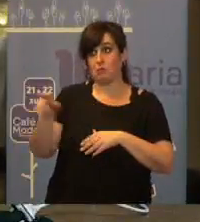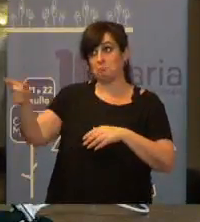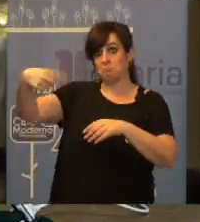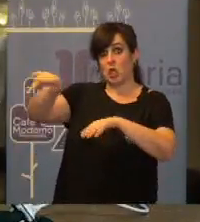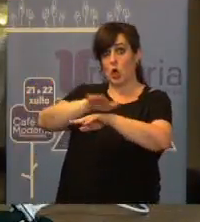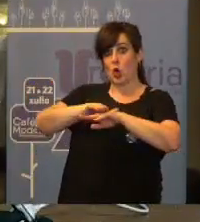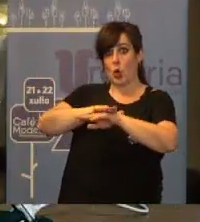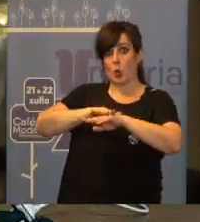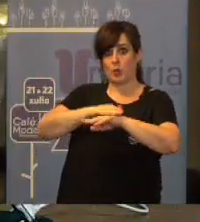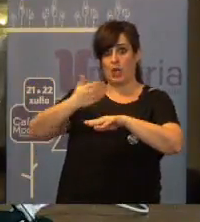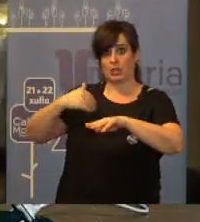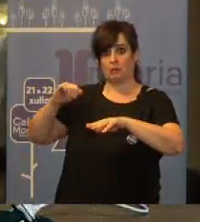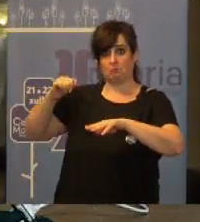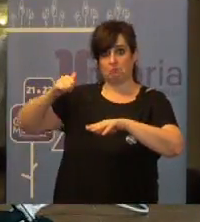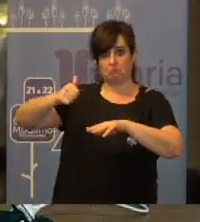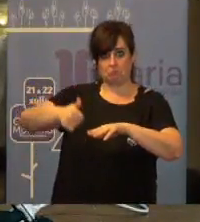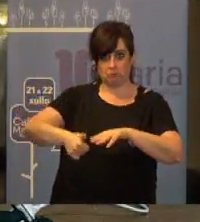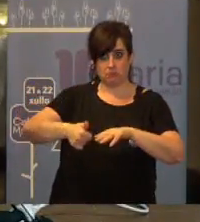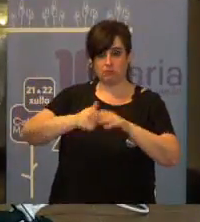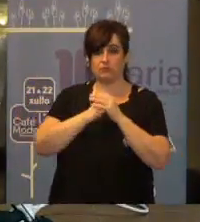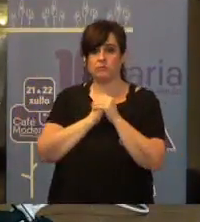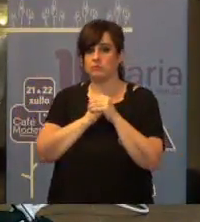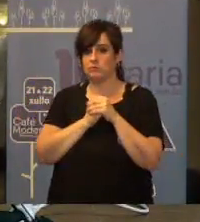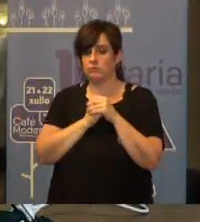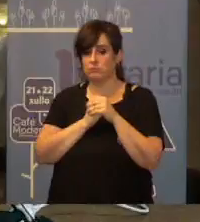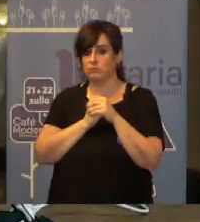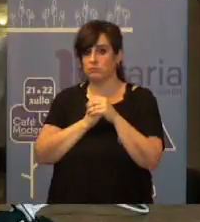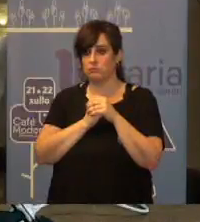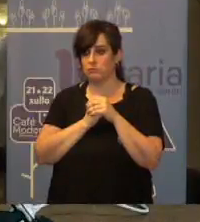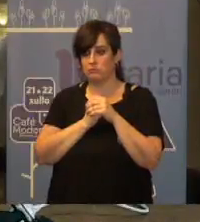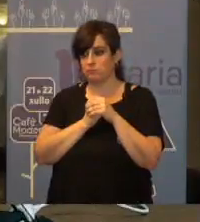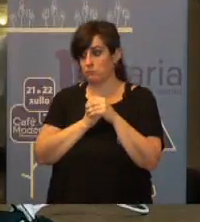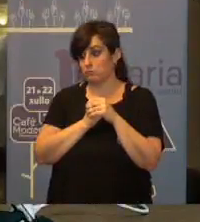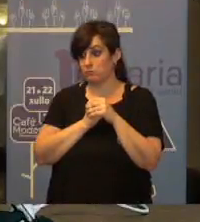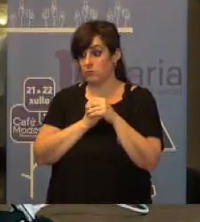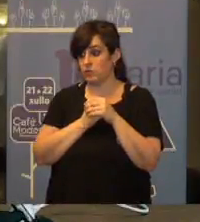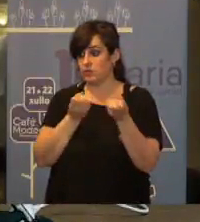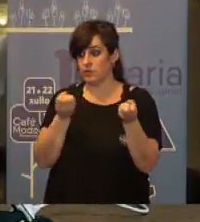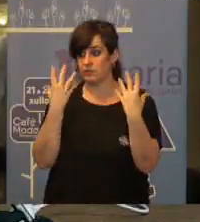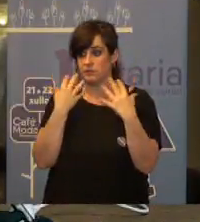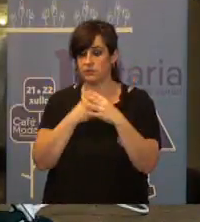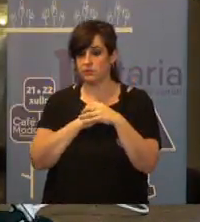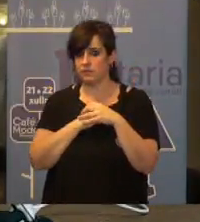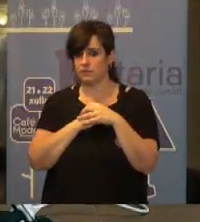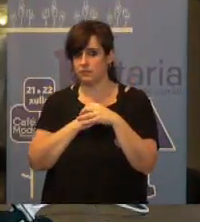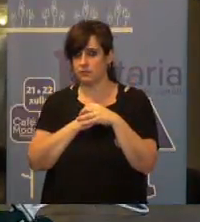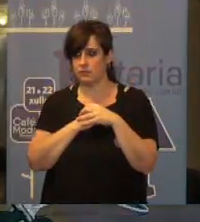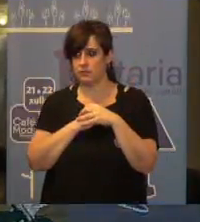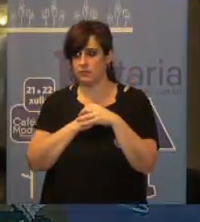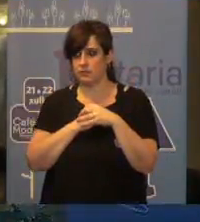dous interís, non, do tripartito primeiro e do tripartito despois, non desde que o mundo é mundo, pero sí desde